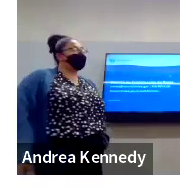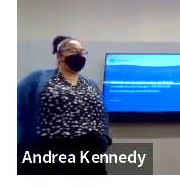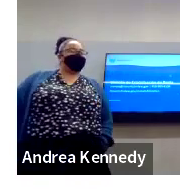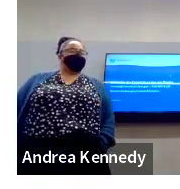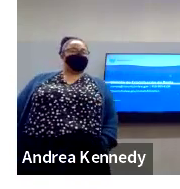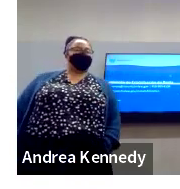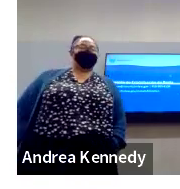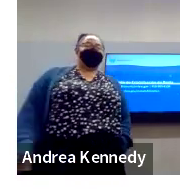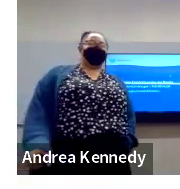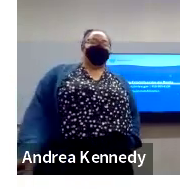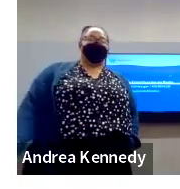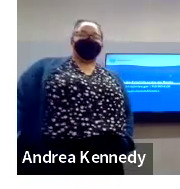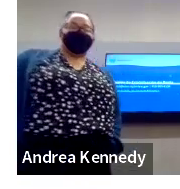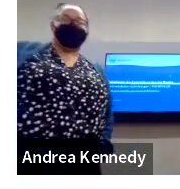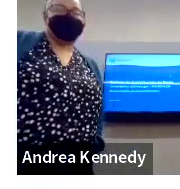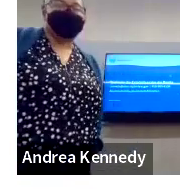Excellent. So I'll just leave it there.